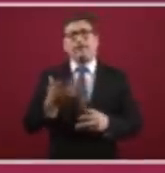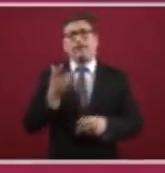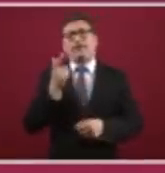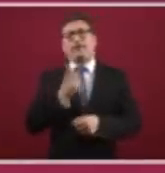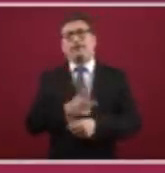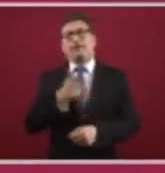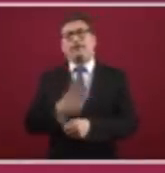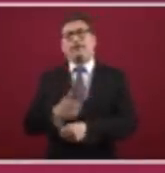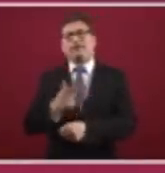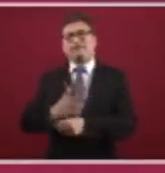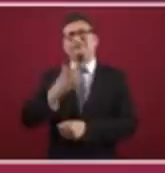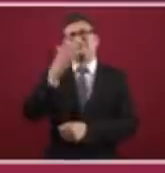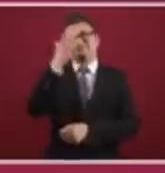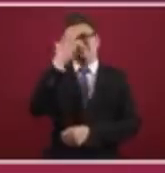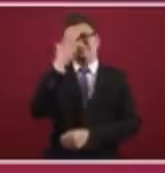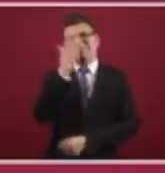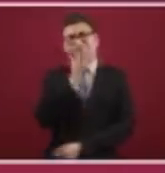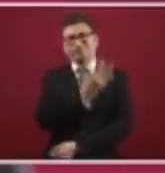conocer